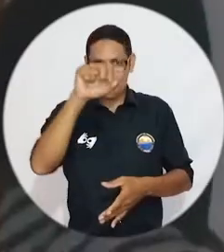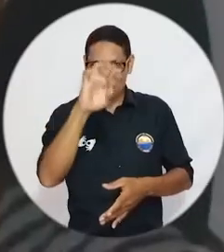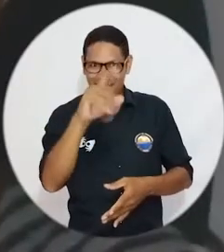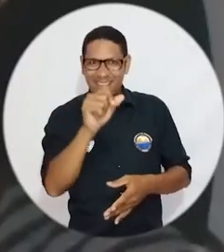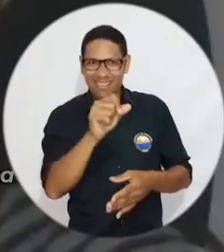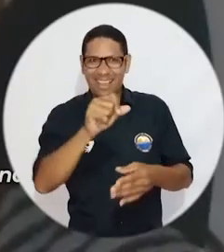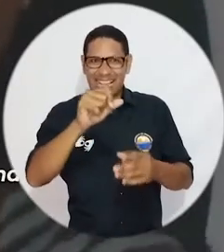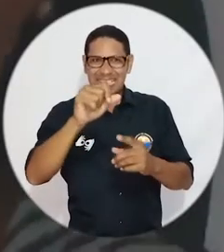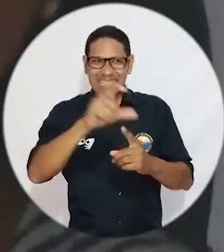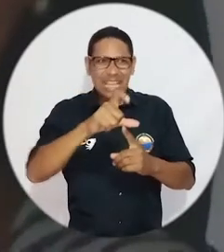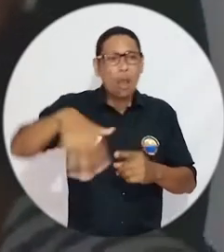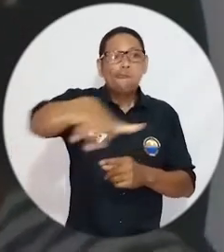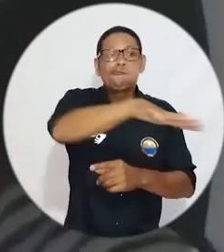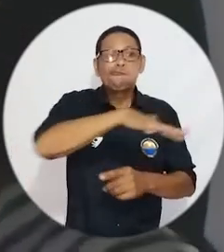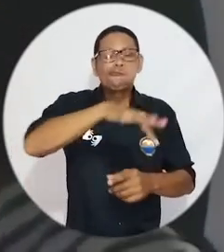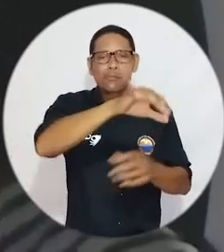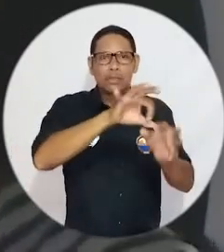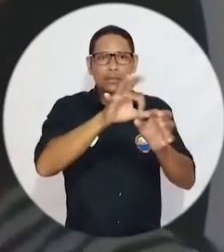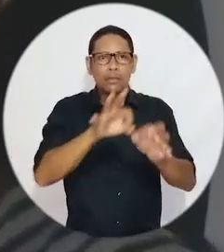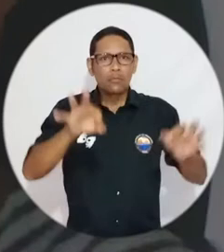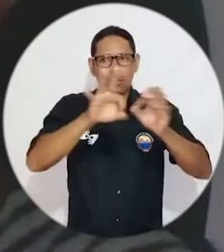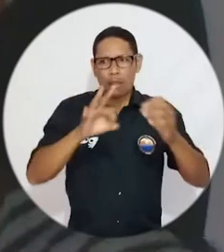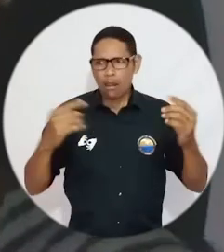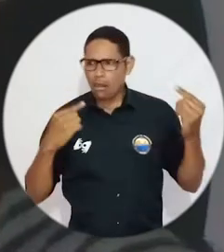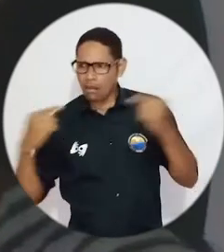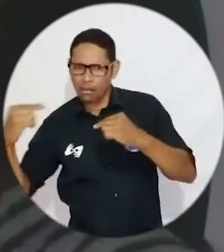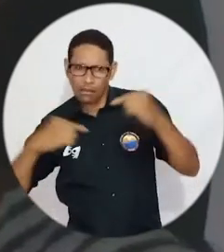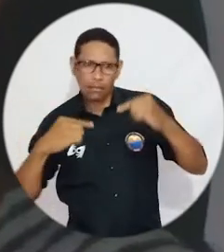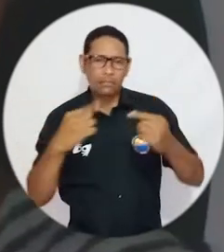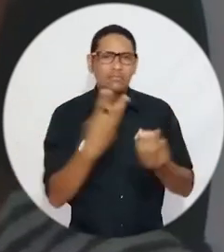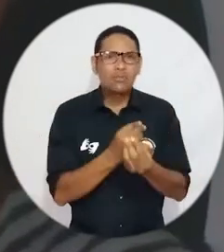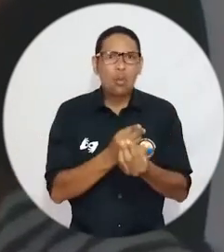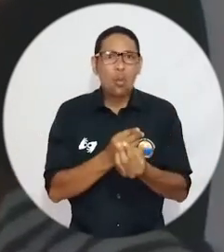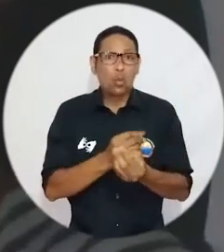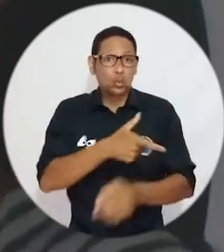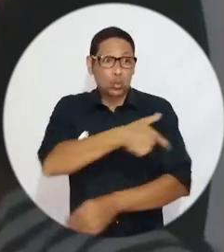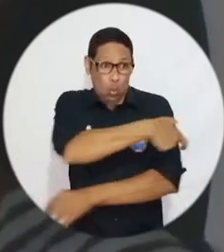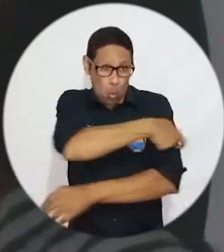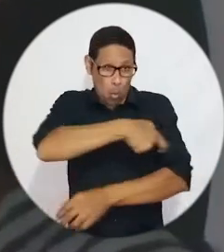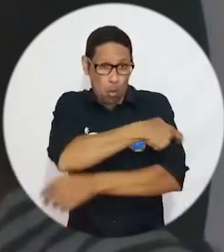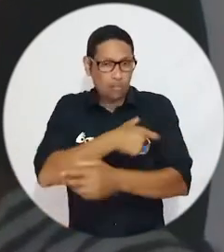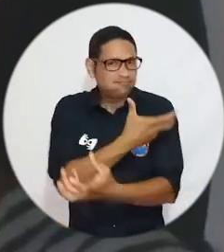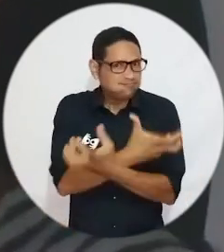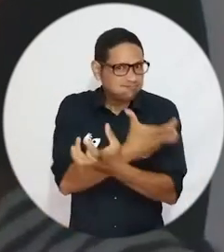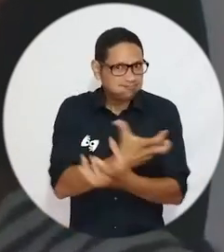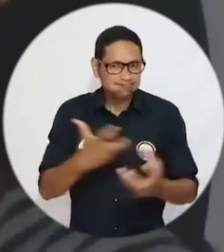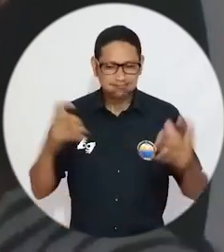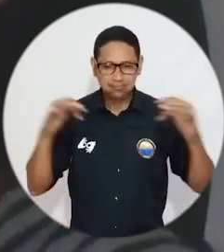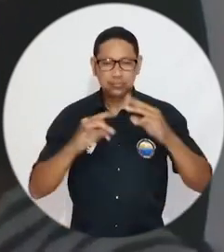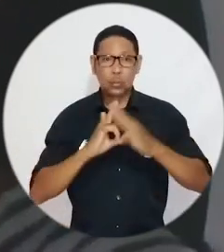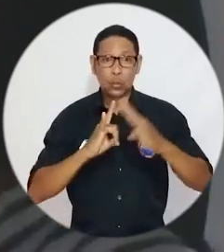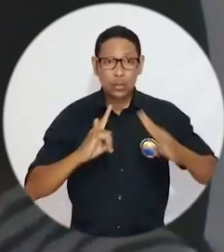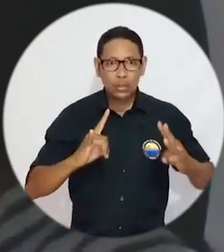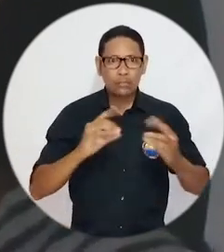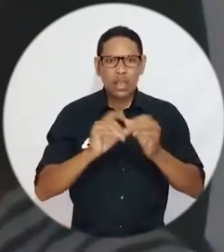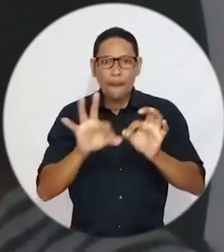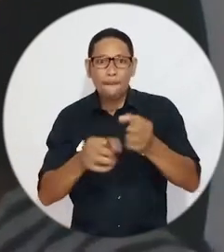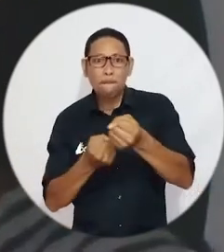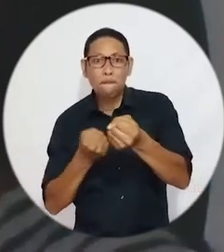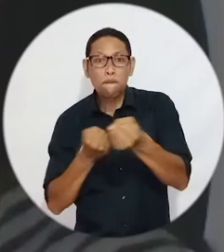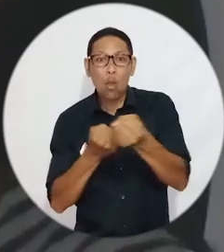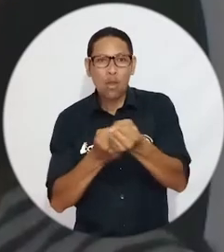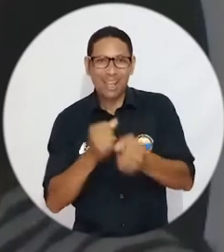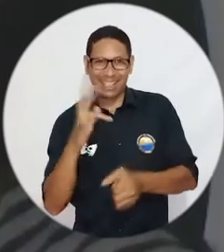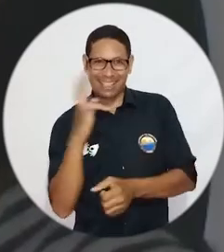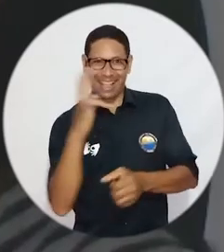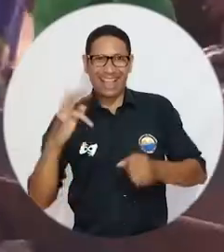Estos encuentros Tayrona nace en las reuniones del Comité Científico de la Universidad del Magdalena en apoyo al Parque